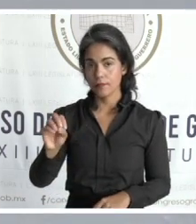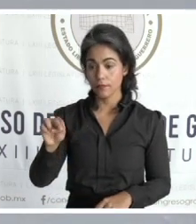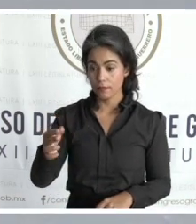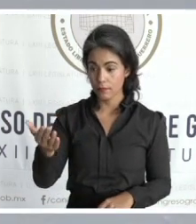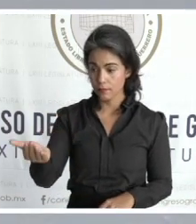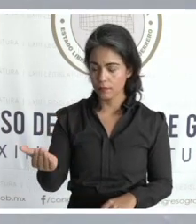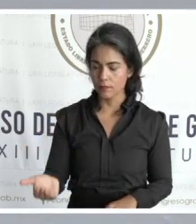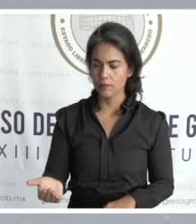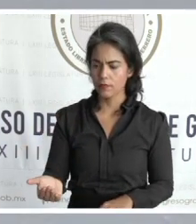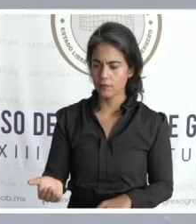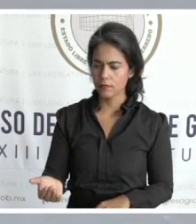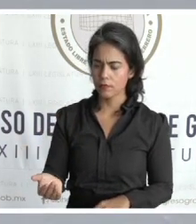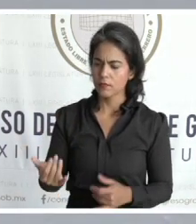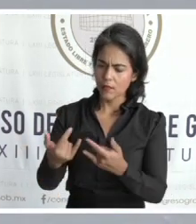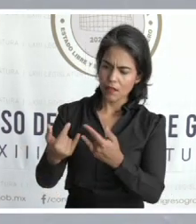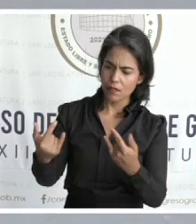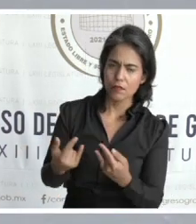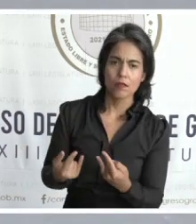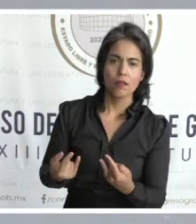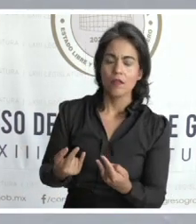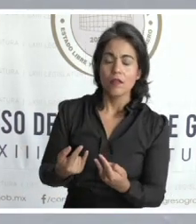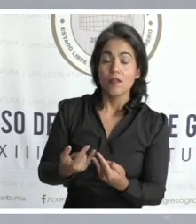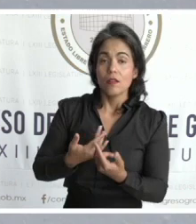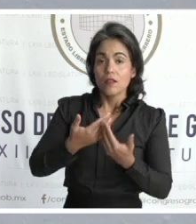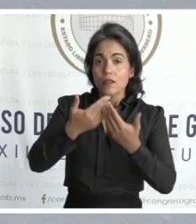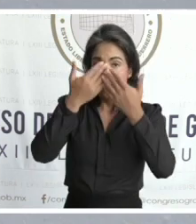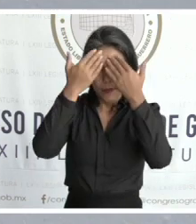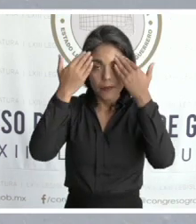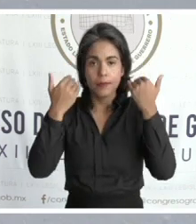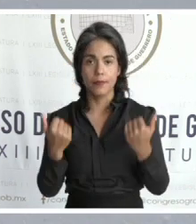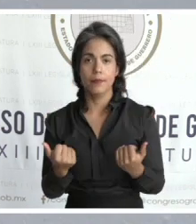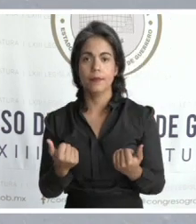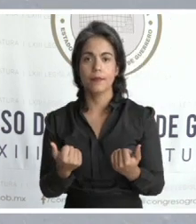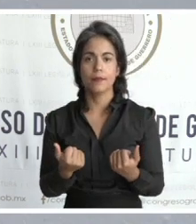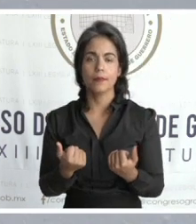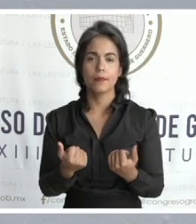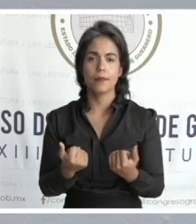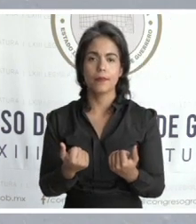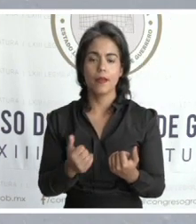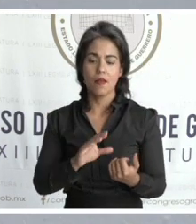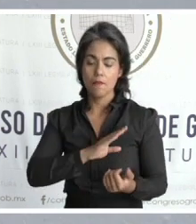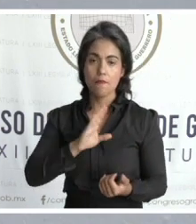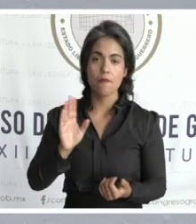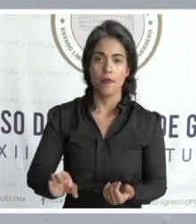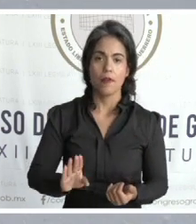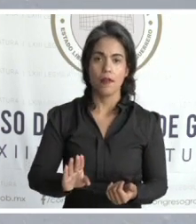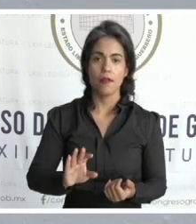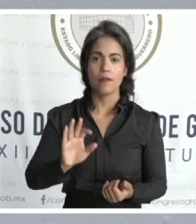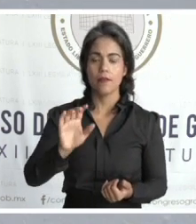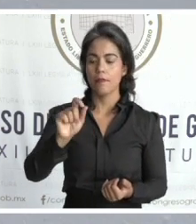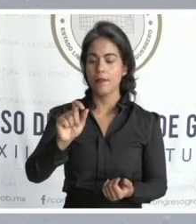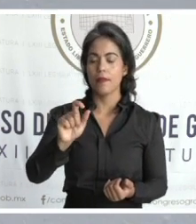del pequeño Byron, que falleció el pasado 24 de enero en un hospital de Nuevo León.